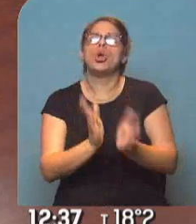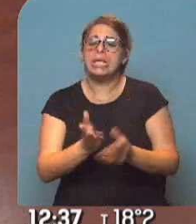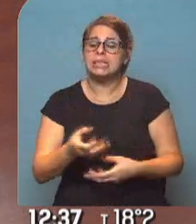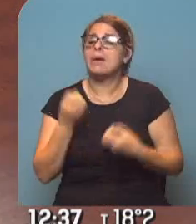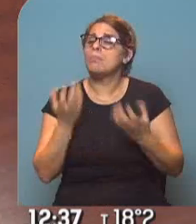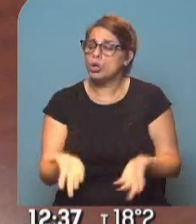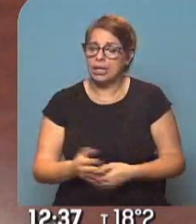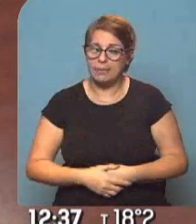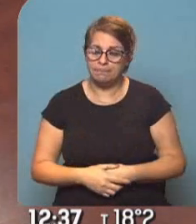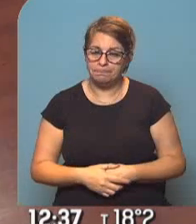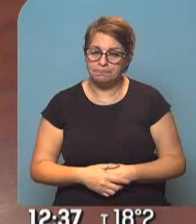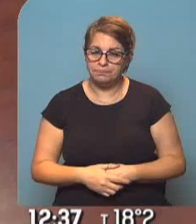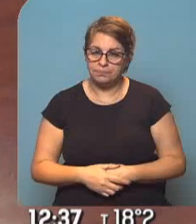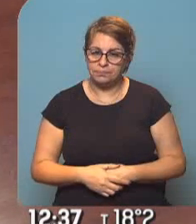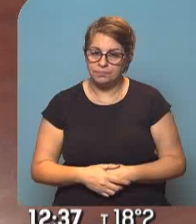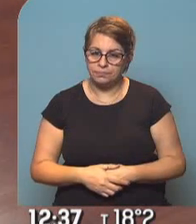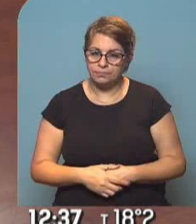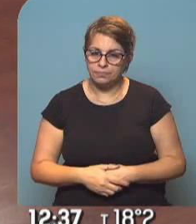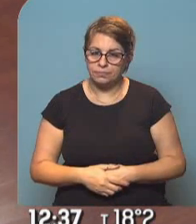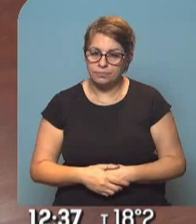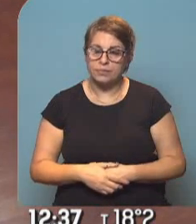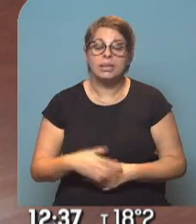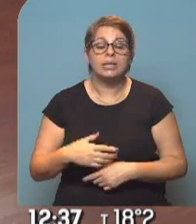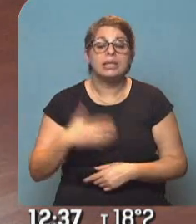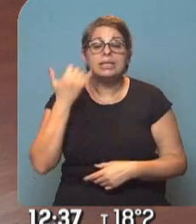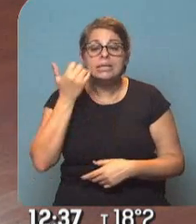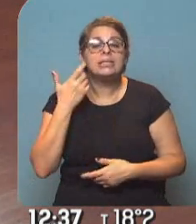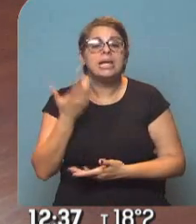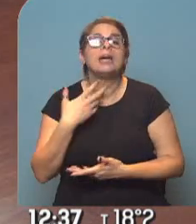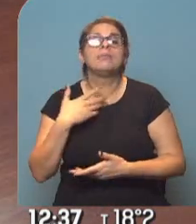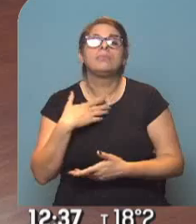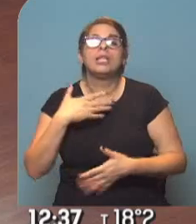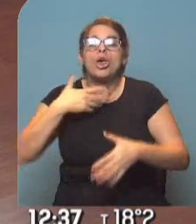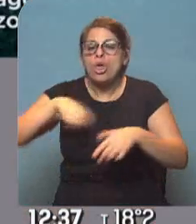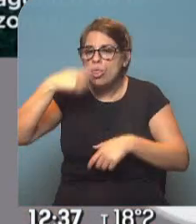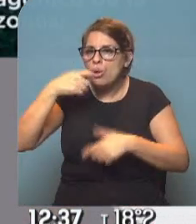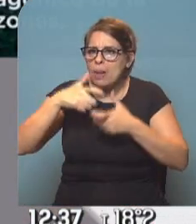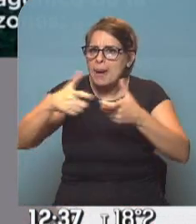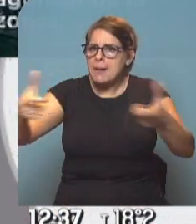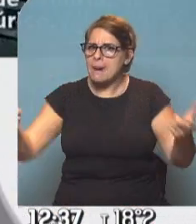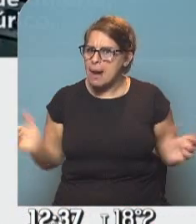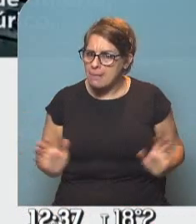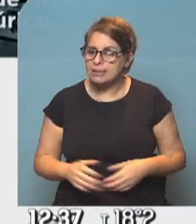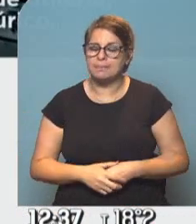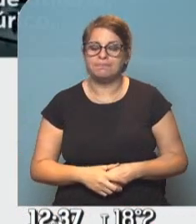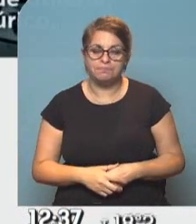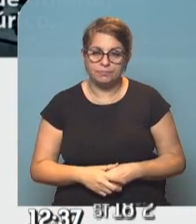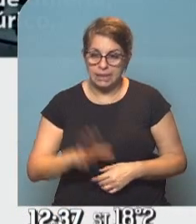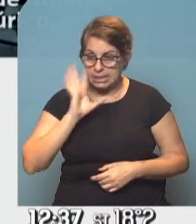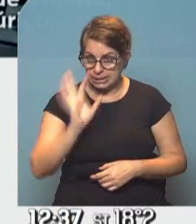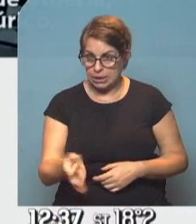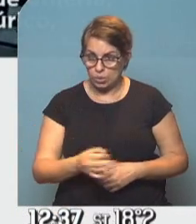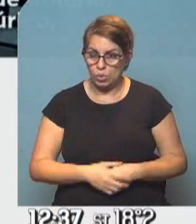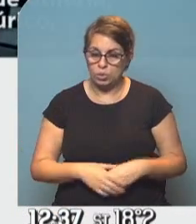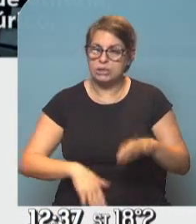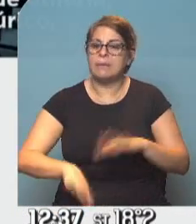todo porque por un lado se han repartido y se han expandido los cárteles de la droga. Eso se ve